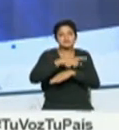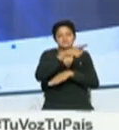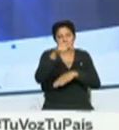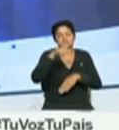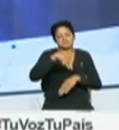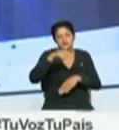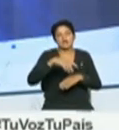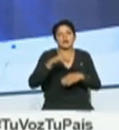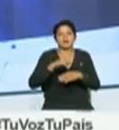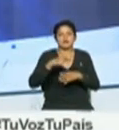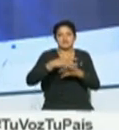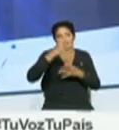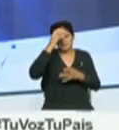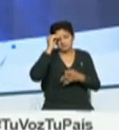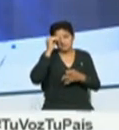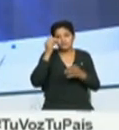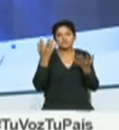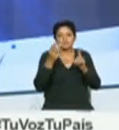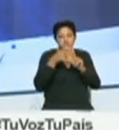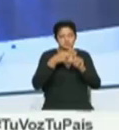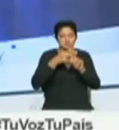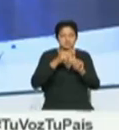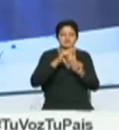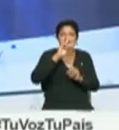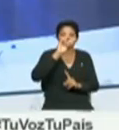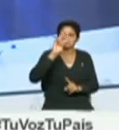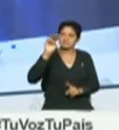usted la encuentra en